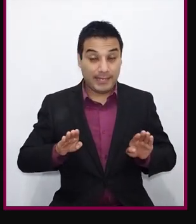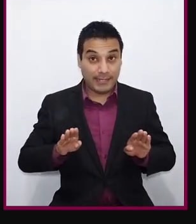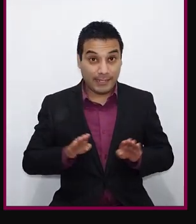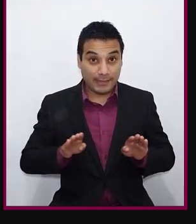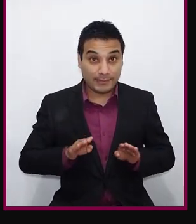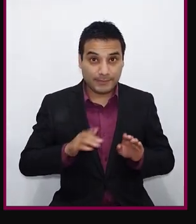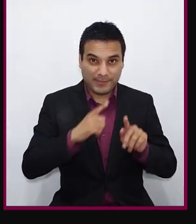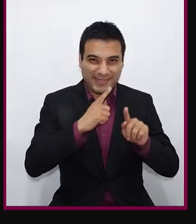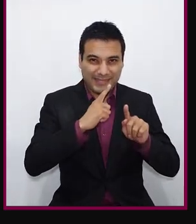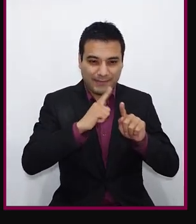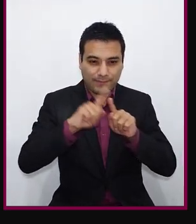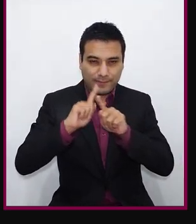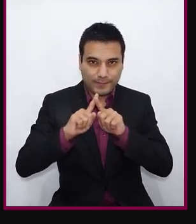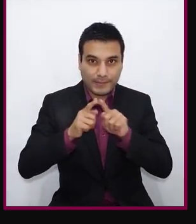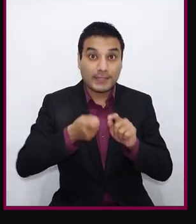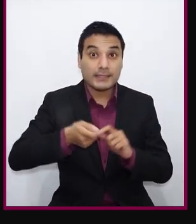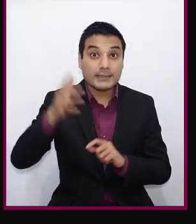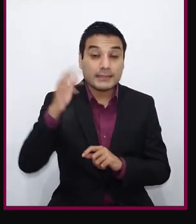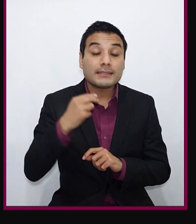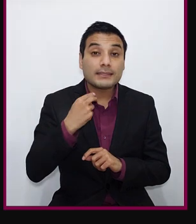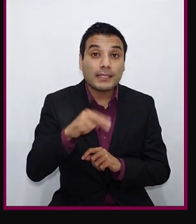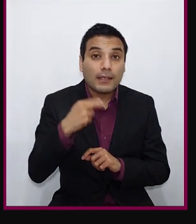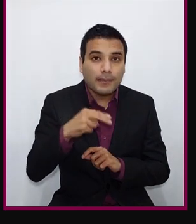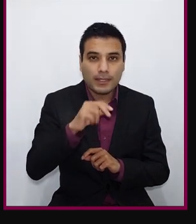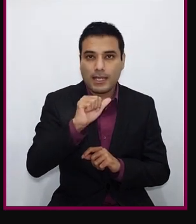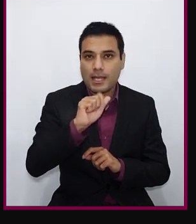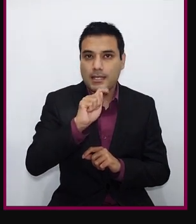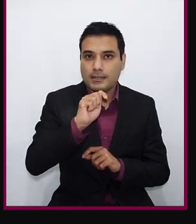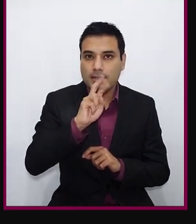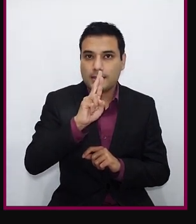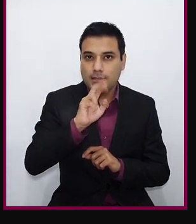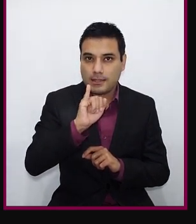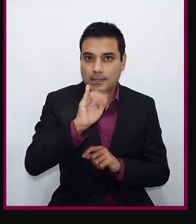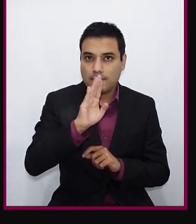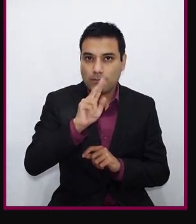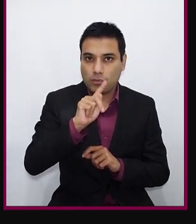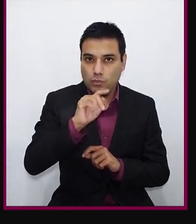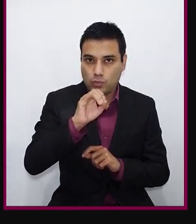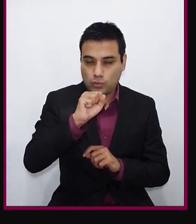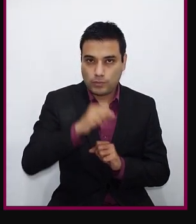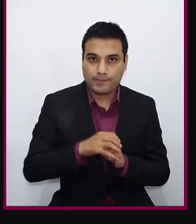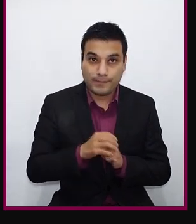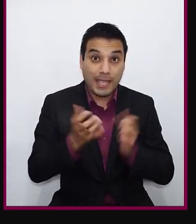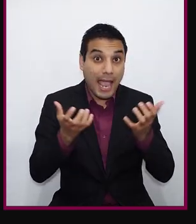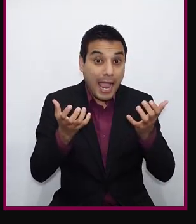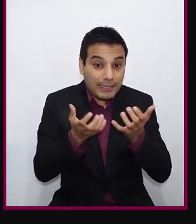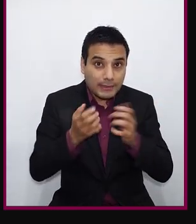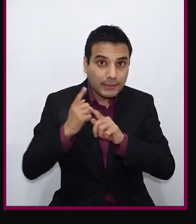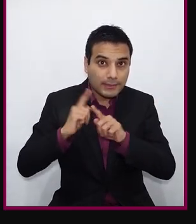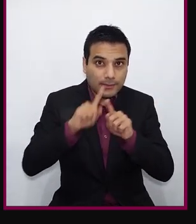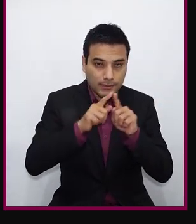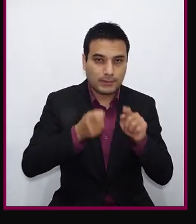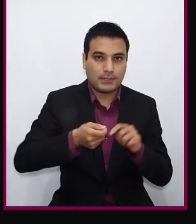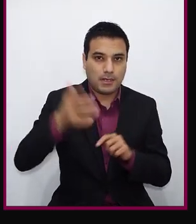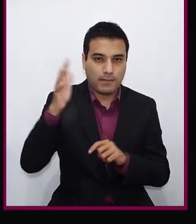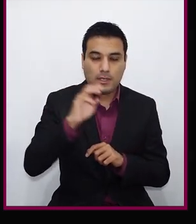son variables que llamamos atributos y las acciones que realiza son metas